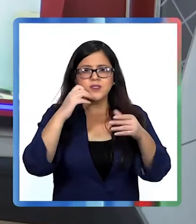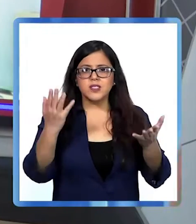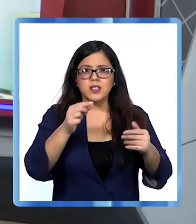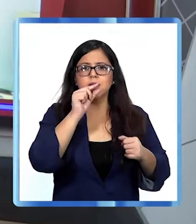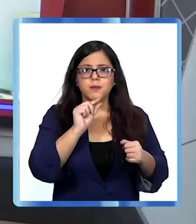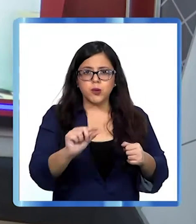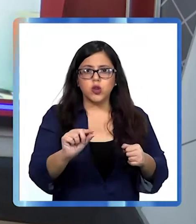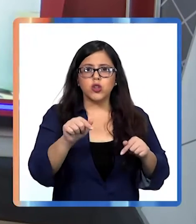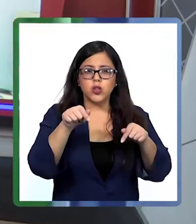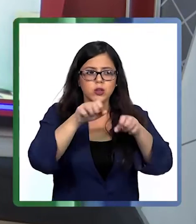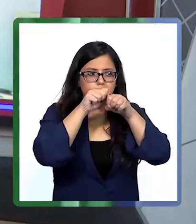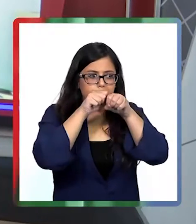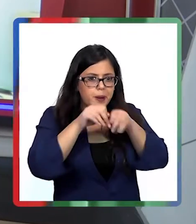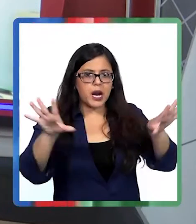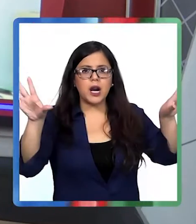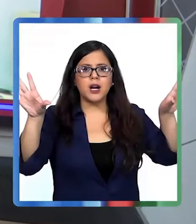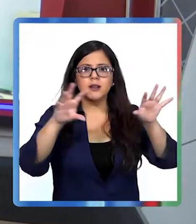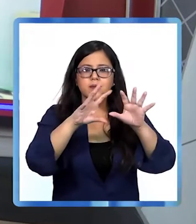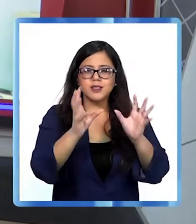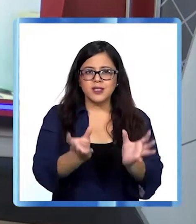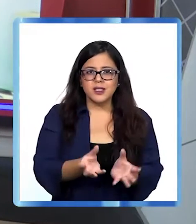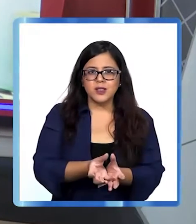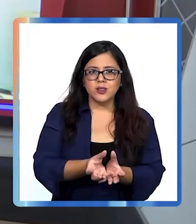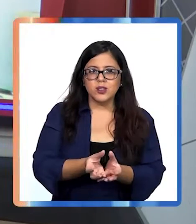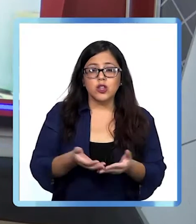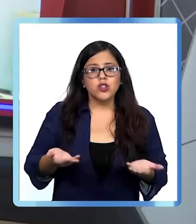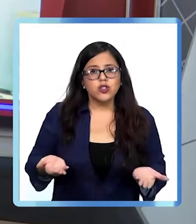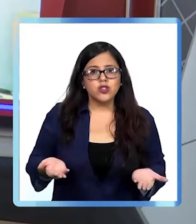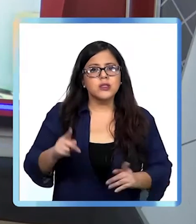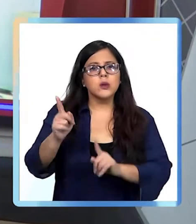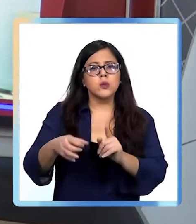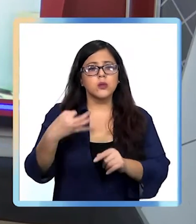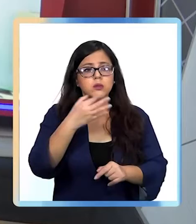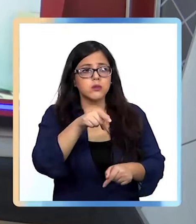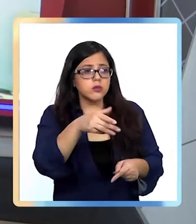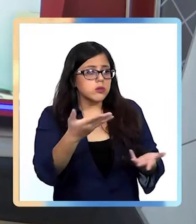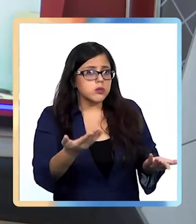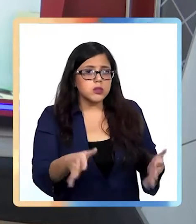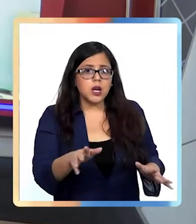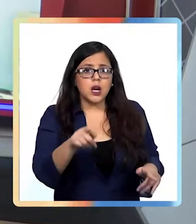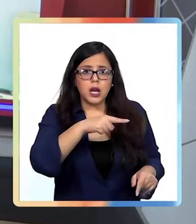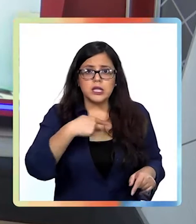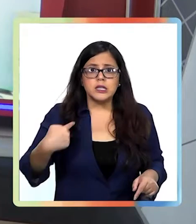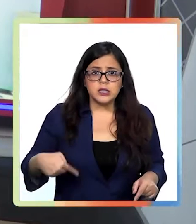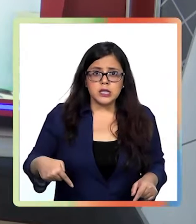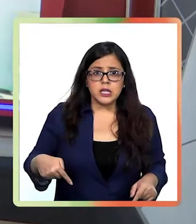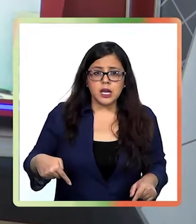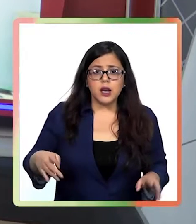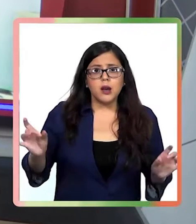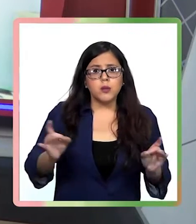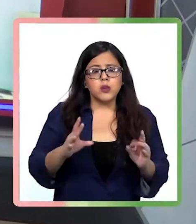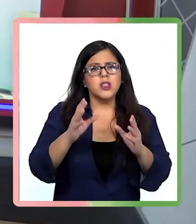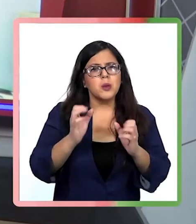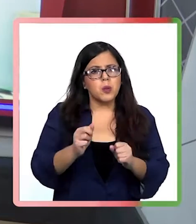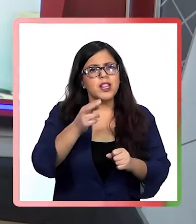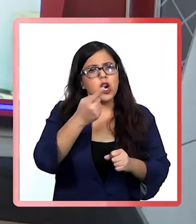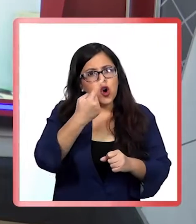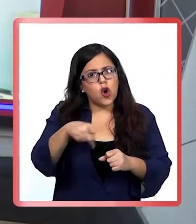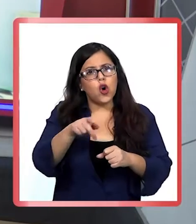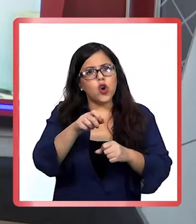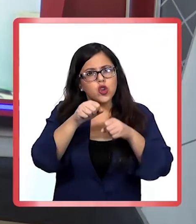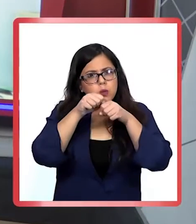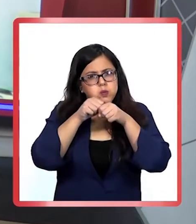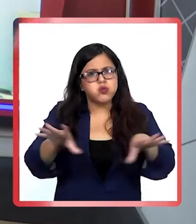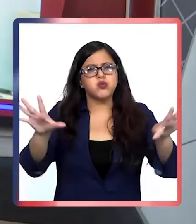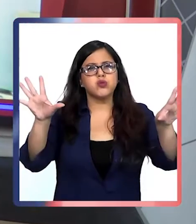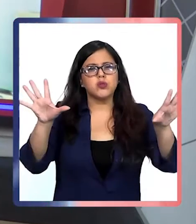esta pandemia es que prontamente esto se esparce rápidamente por el mundo. Entonces, algunos dicen, bueno, si esto está ocurriendo ahora en Shanghái, ¿no es probable